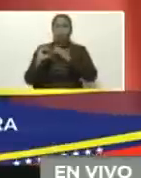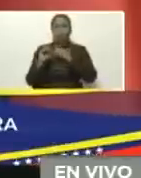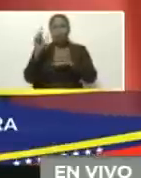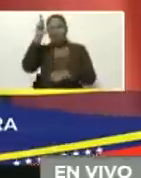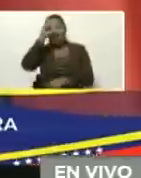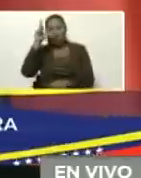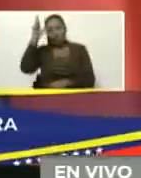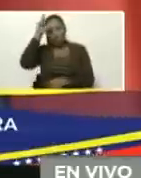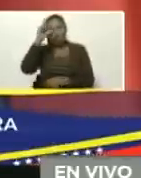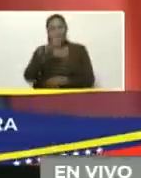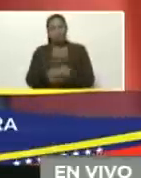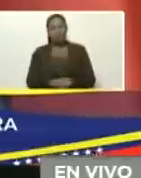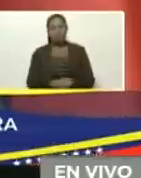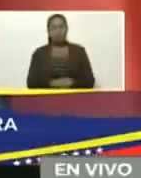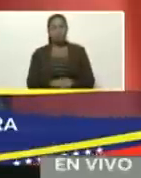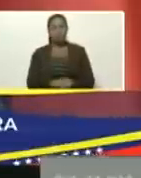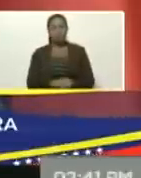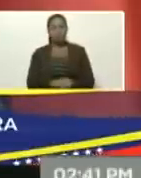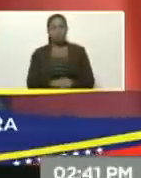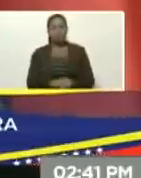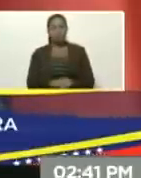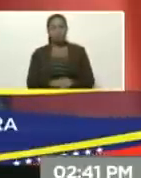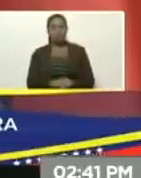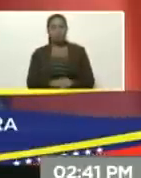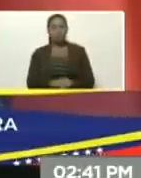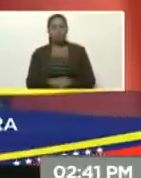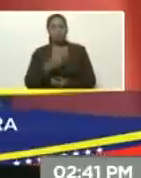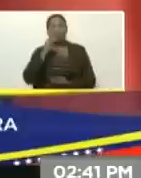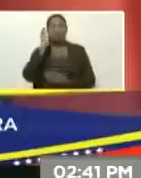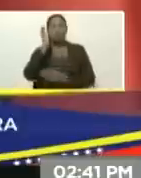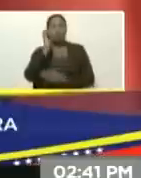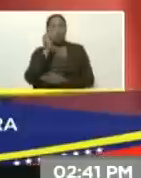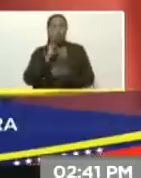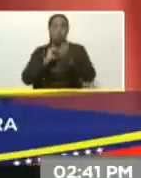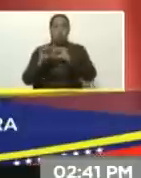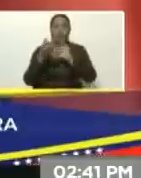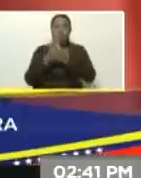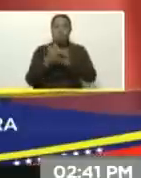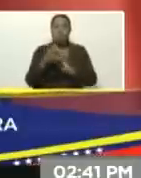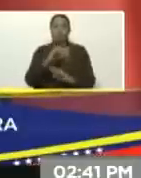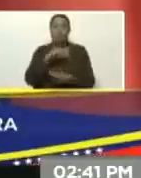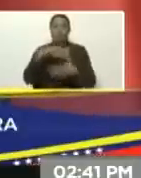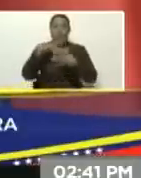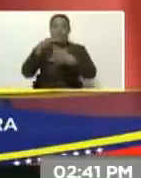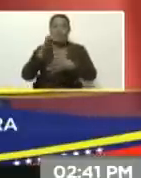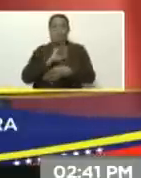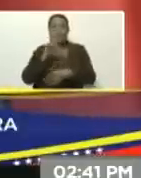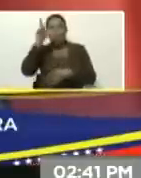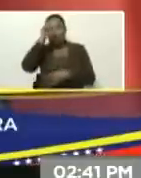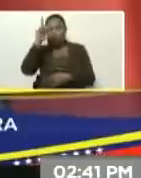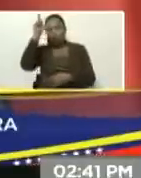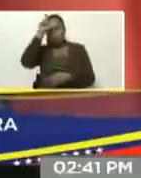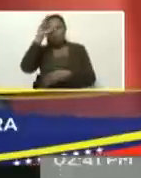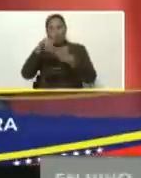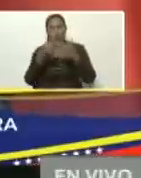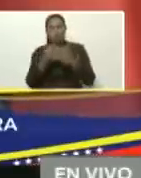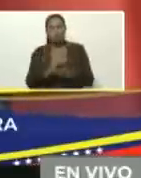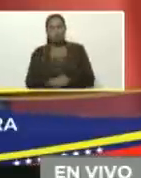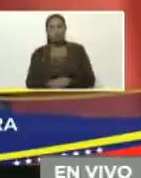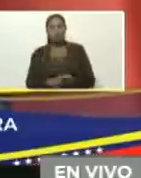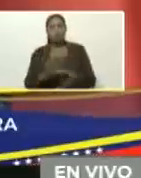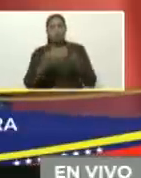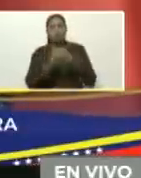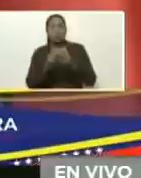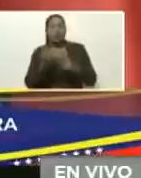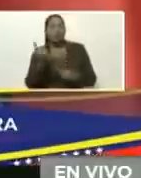Turquía, han hecho discursos contra los intereses turcos. En Davos también han